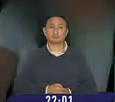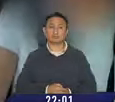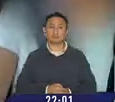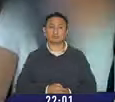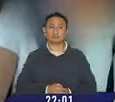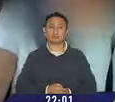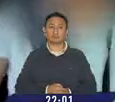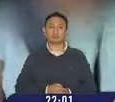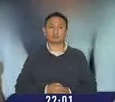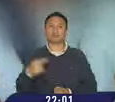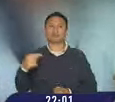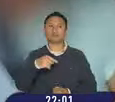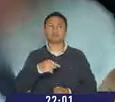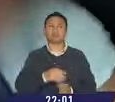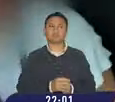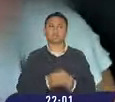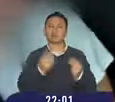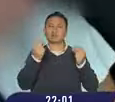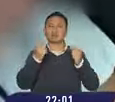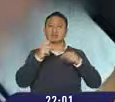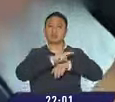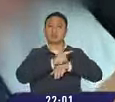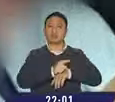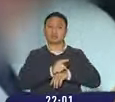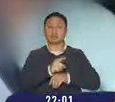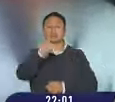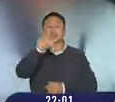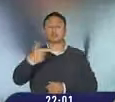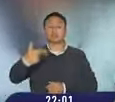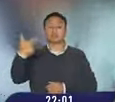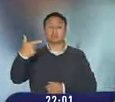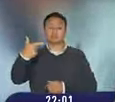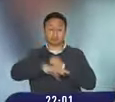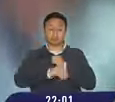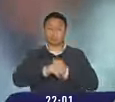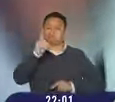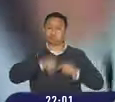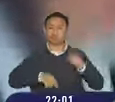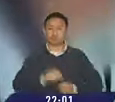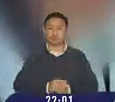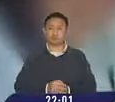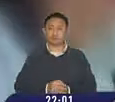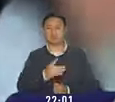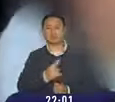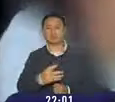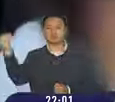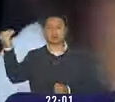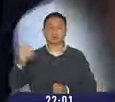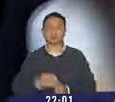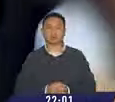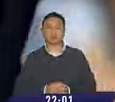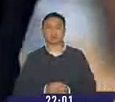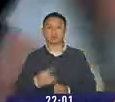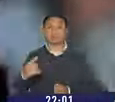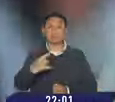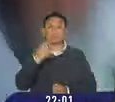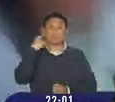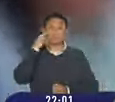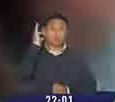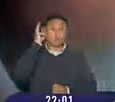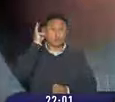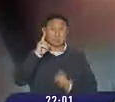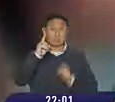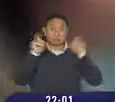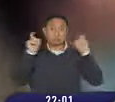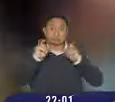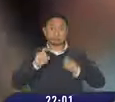La acción duró pocos segundos. El sujeto armado no logró su cometido y se retiró al notar los gritos de la dama que iba en